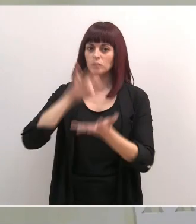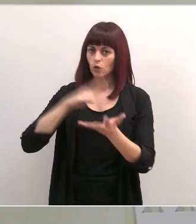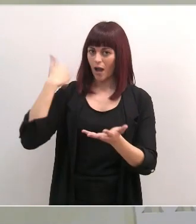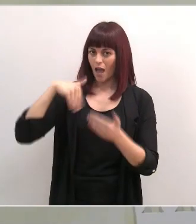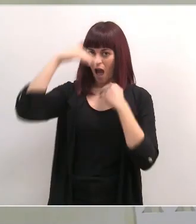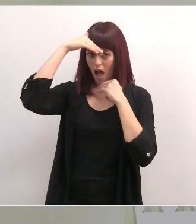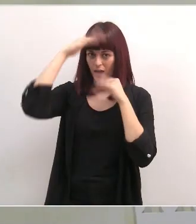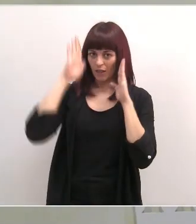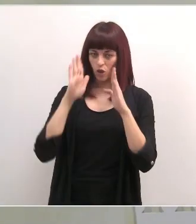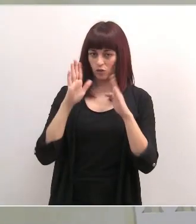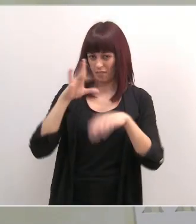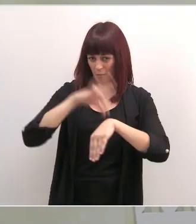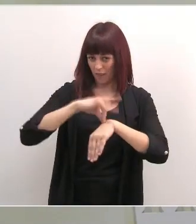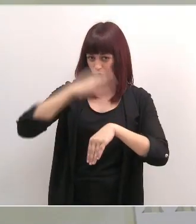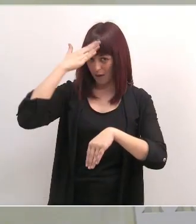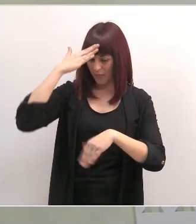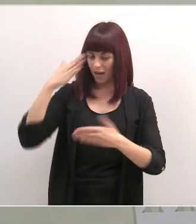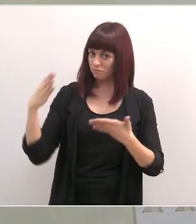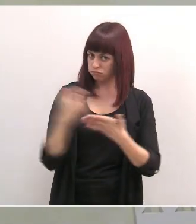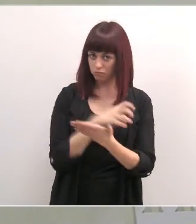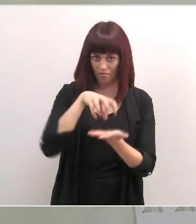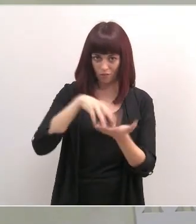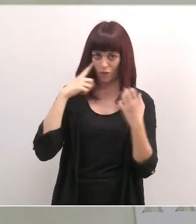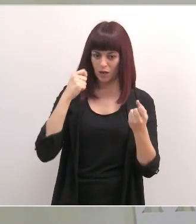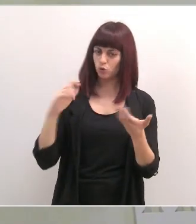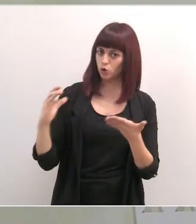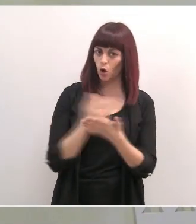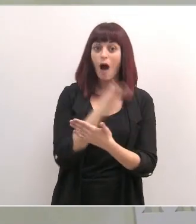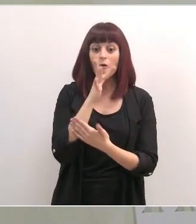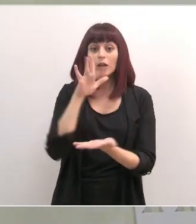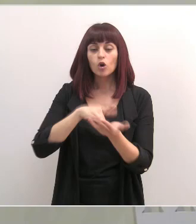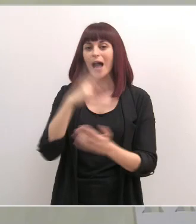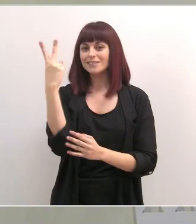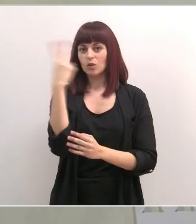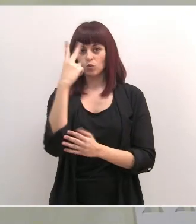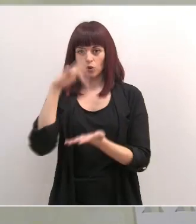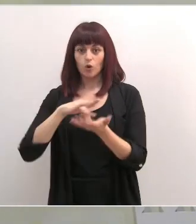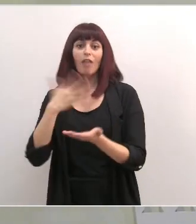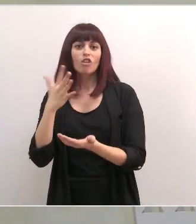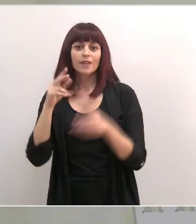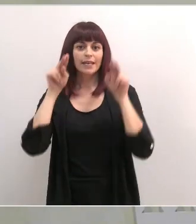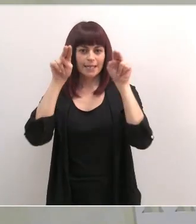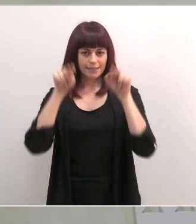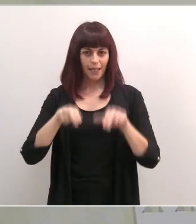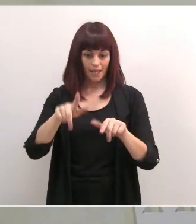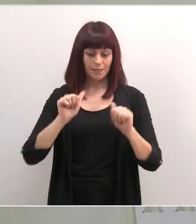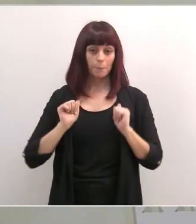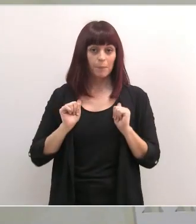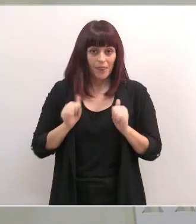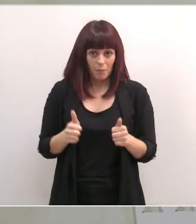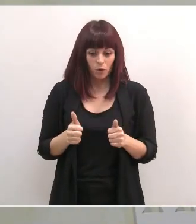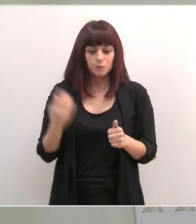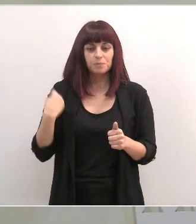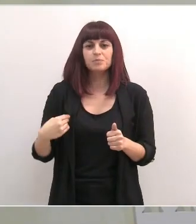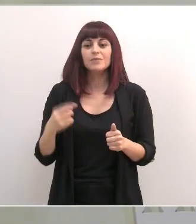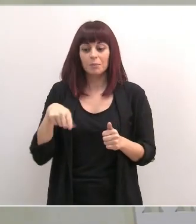atención primaria de la región y hoy empezamos la administración de la segunda dosis para residencias. Y empezamos con la primera dosis de los